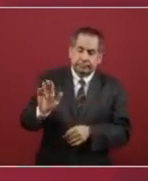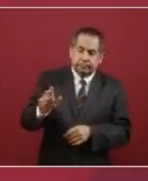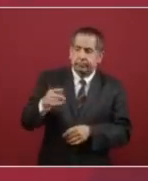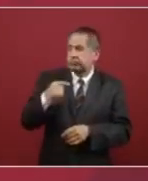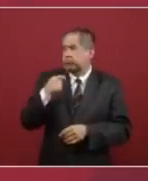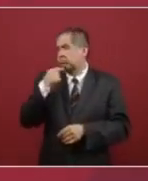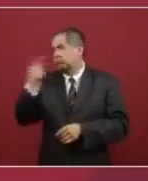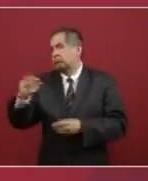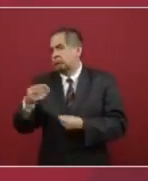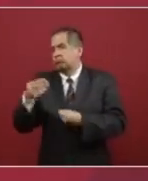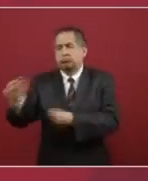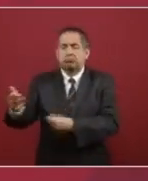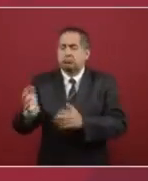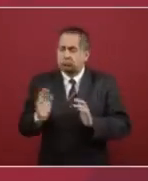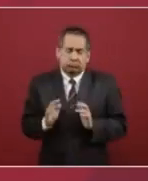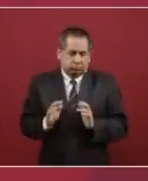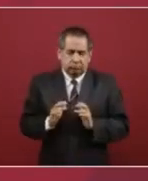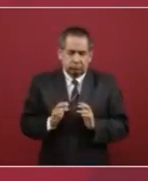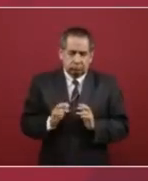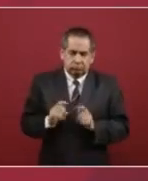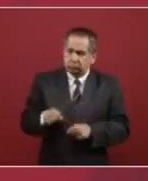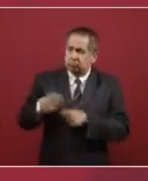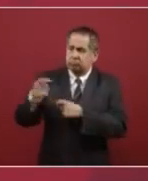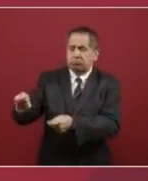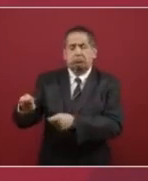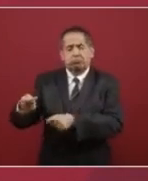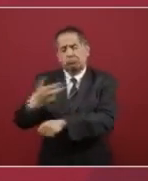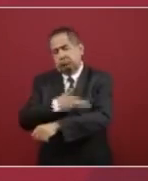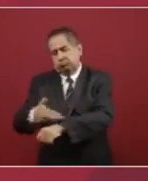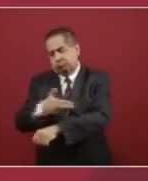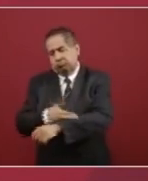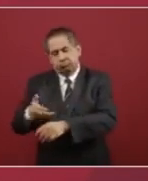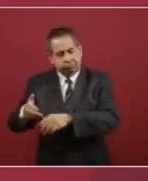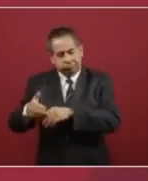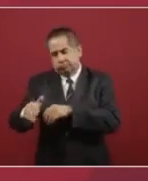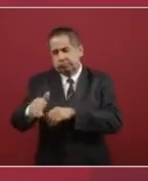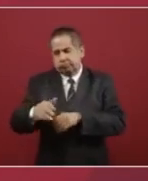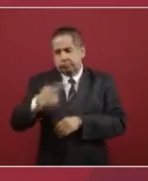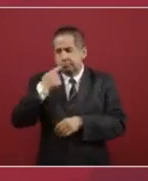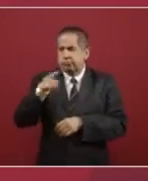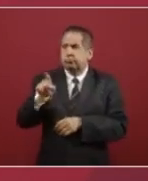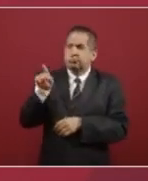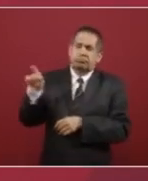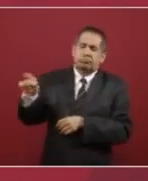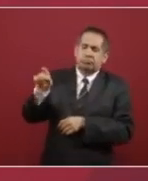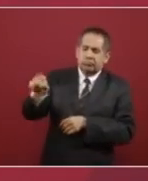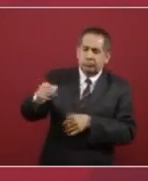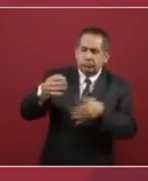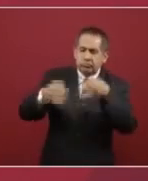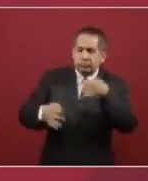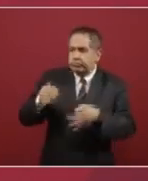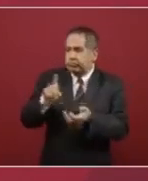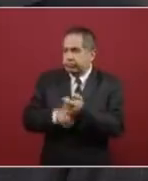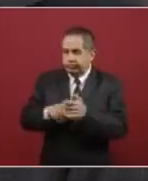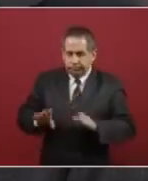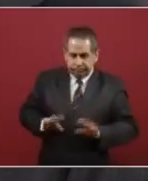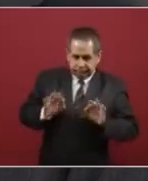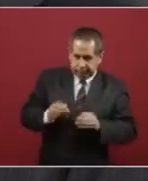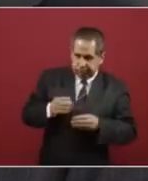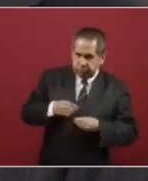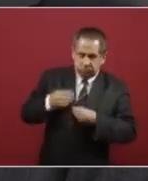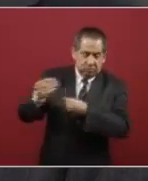desahogar, se le tiene que dar curso, tiene que ir a la instancia judicial